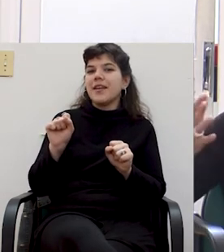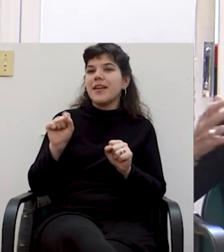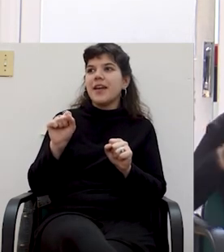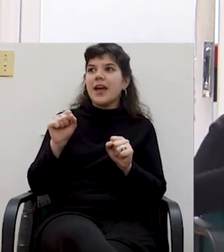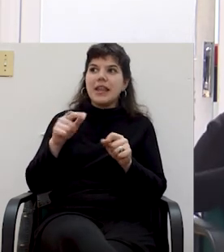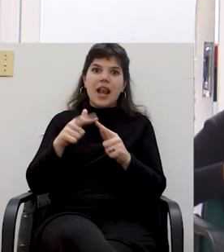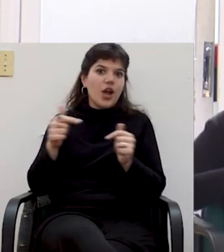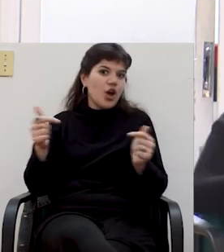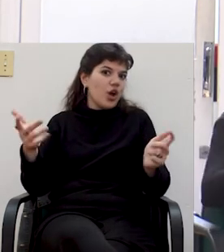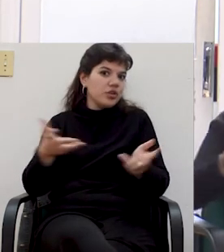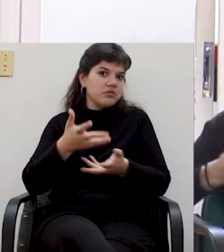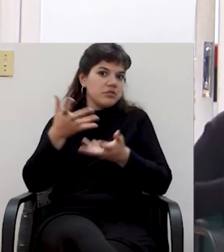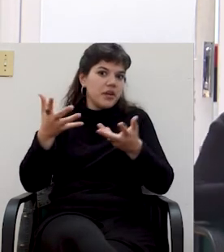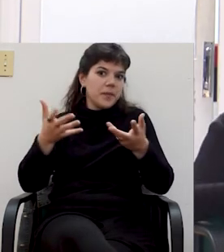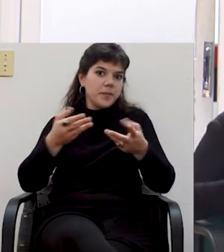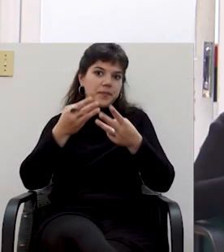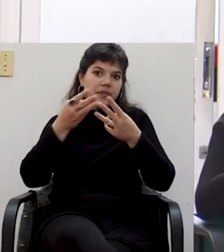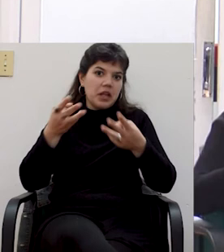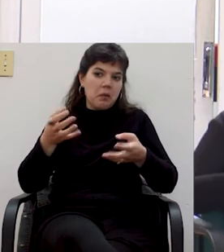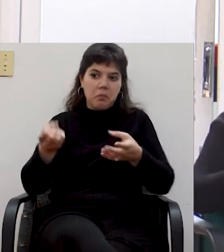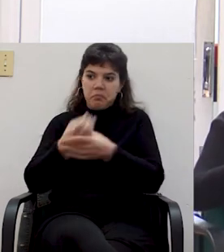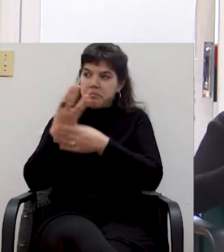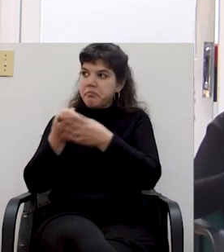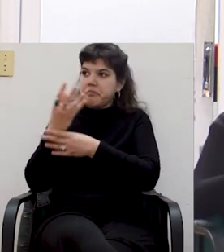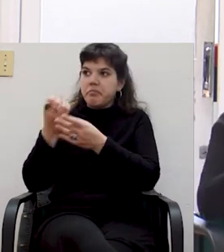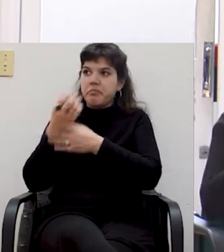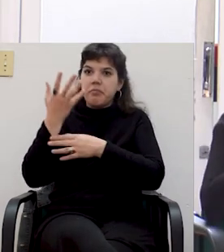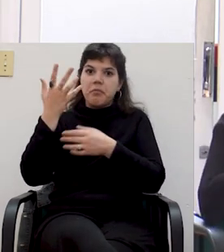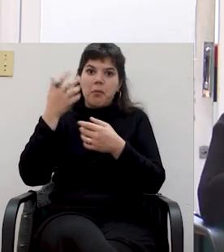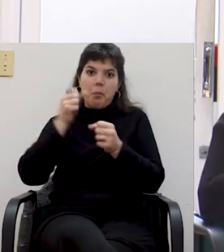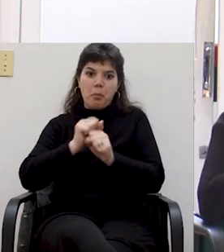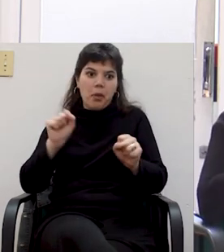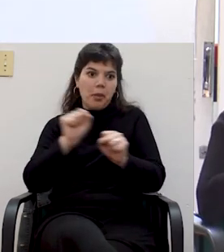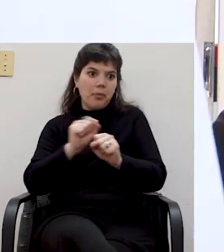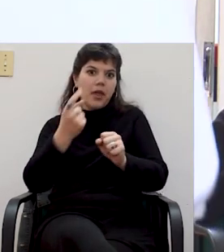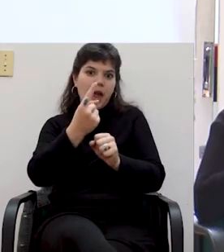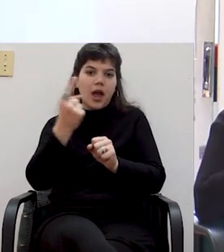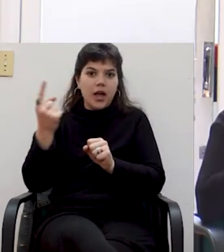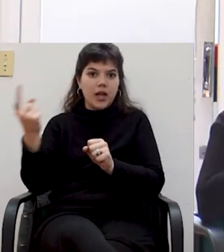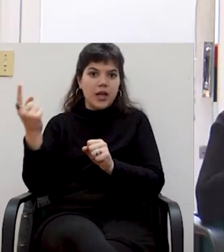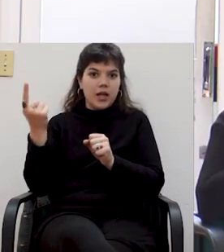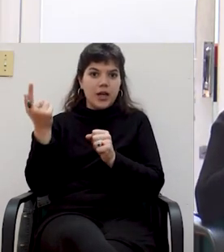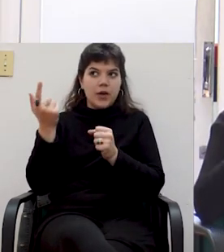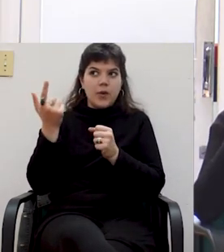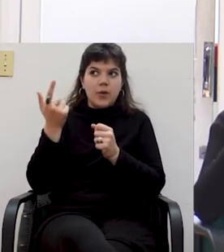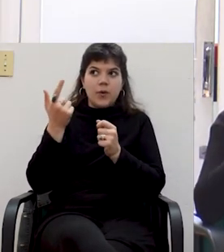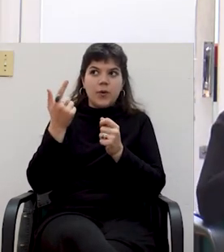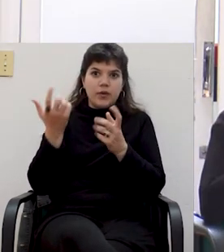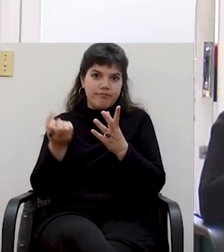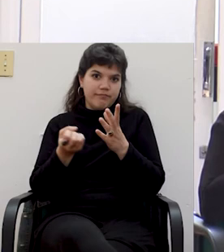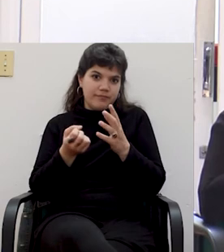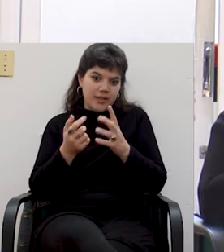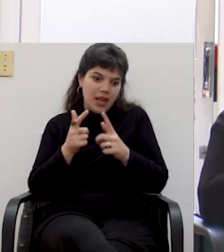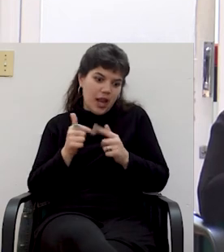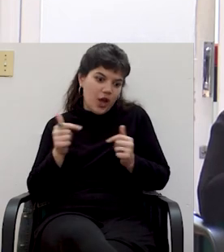de la cosa, generar las condiciones de posibilidad de la realización